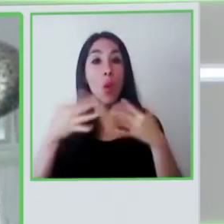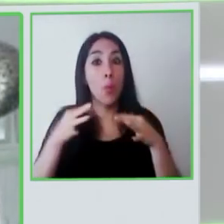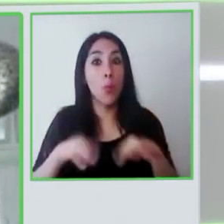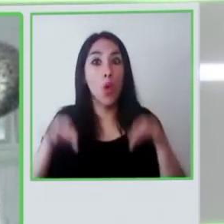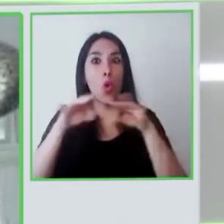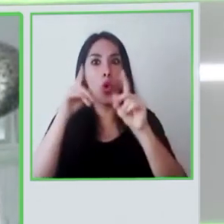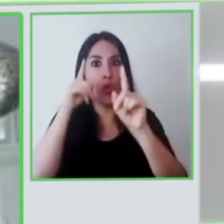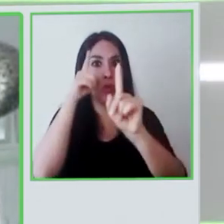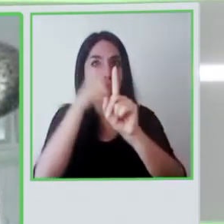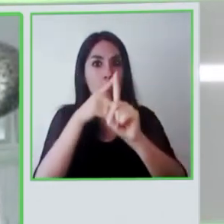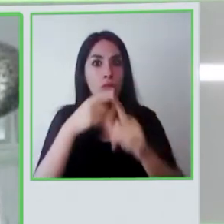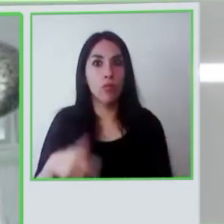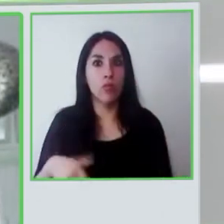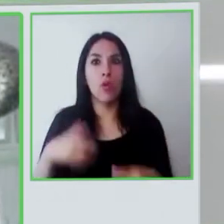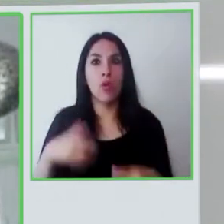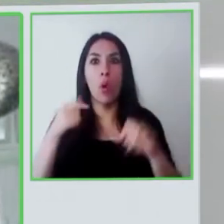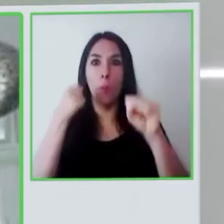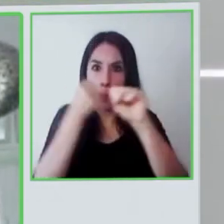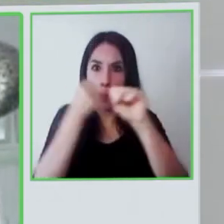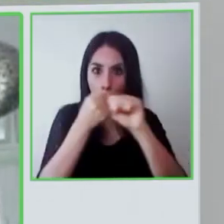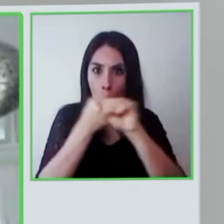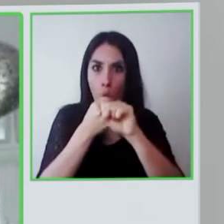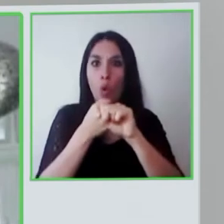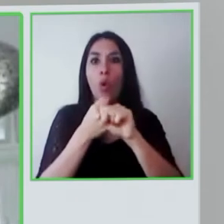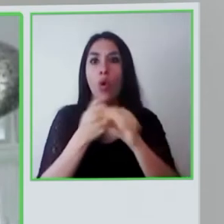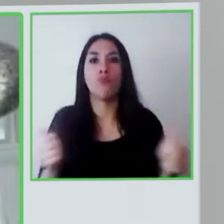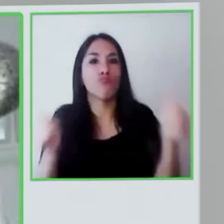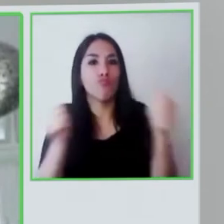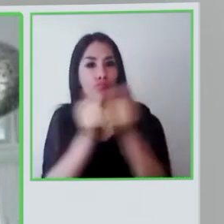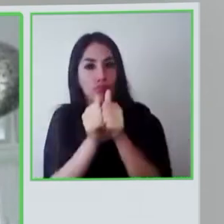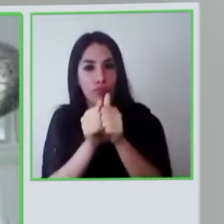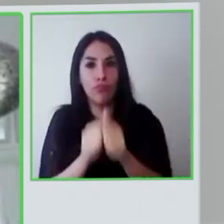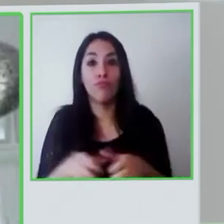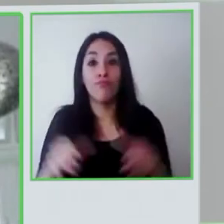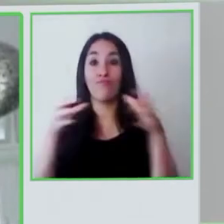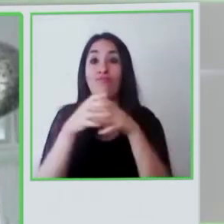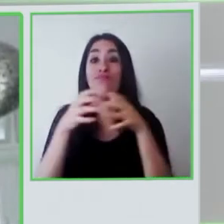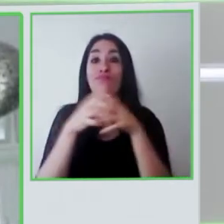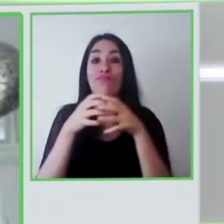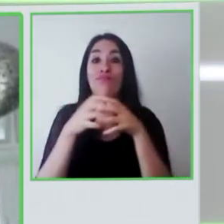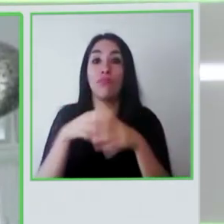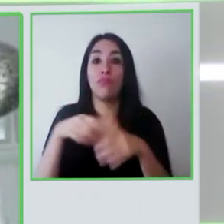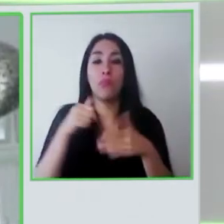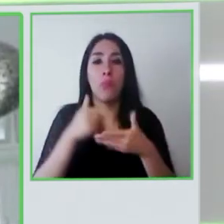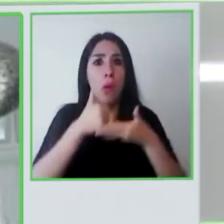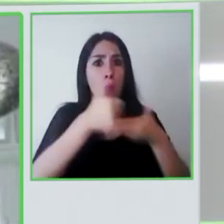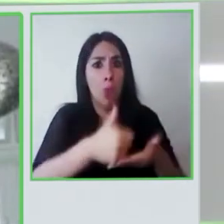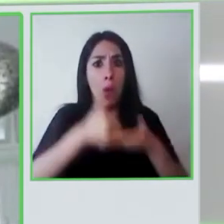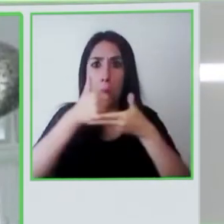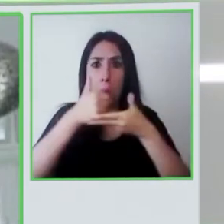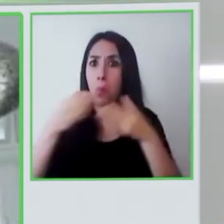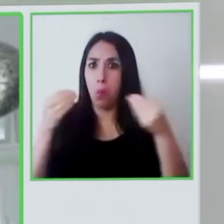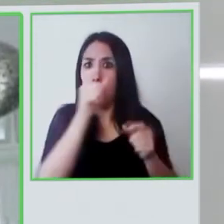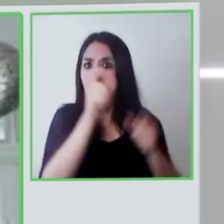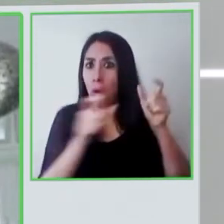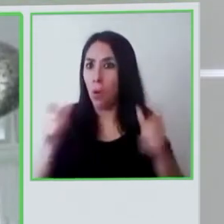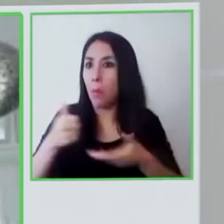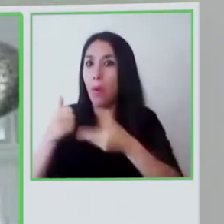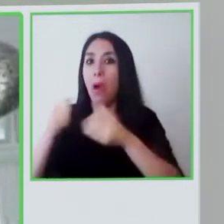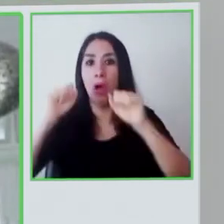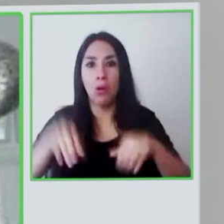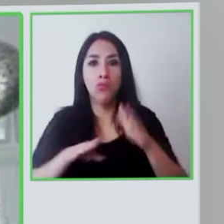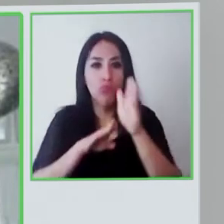las organizaciones para que puedan establecer y mejorar la calidad y la efectividad de los grupos de desarrollo para que realmente se